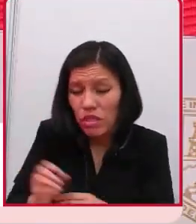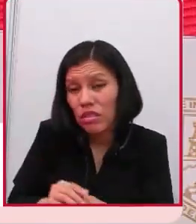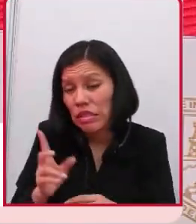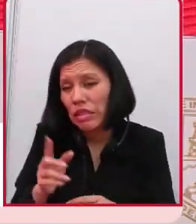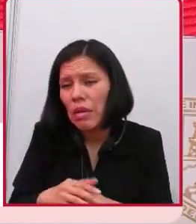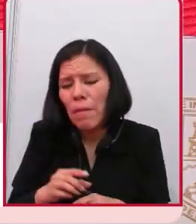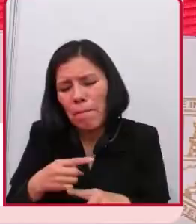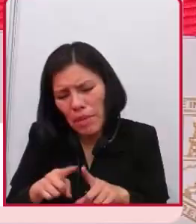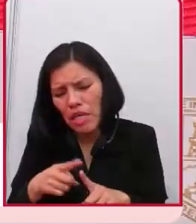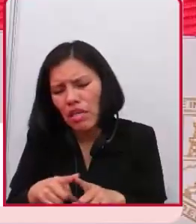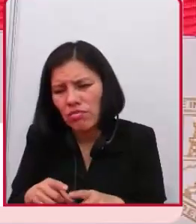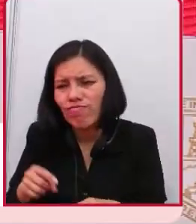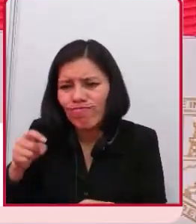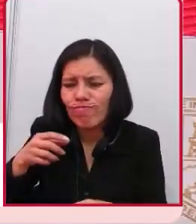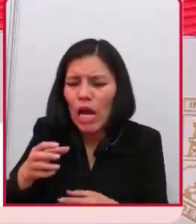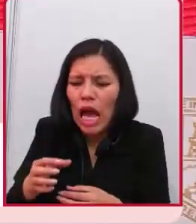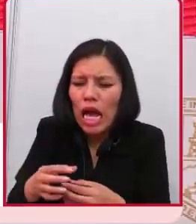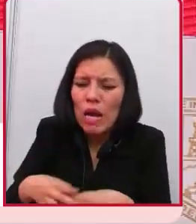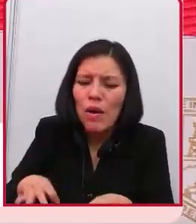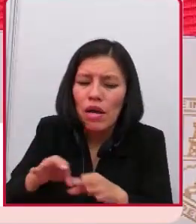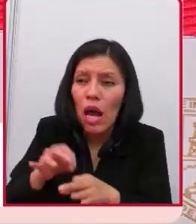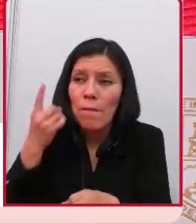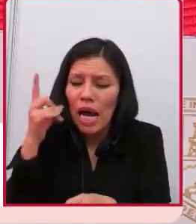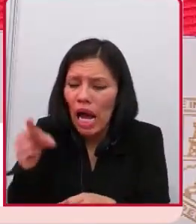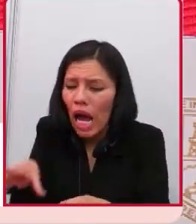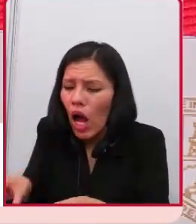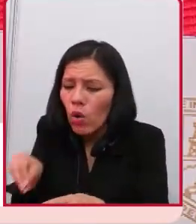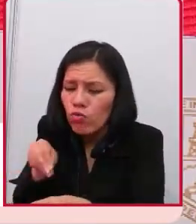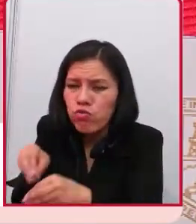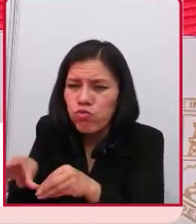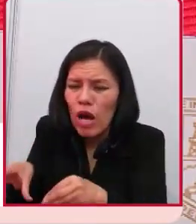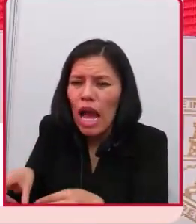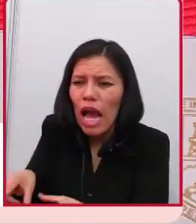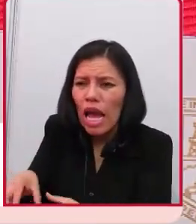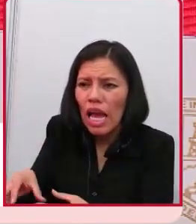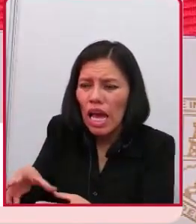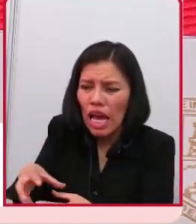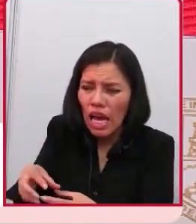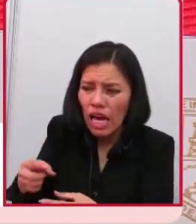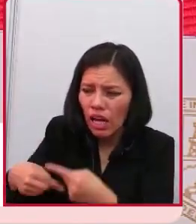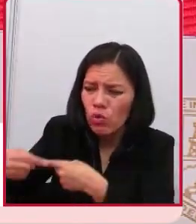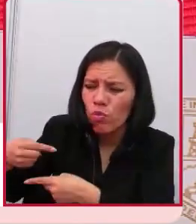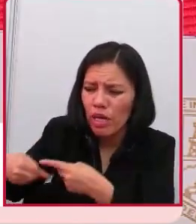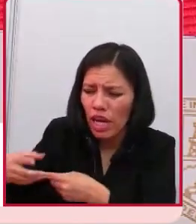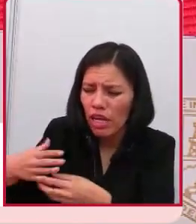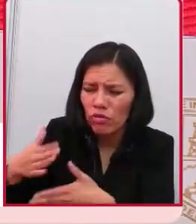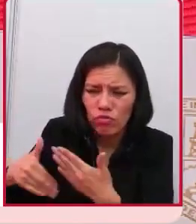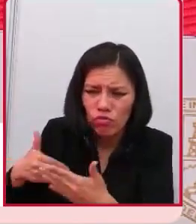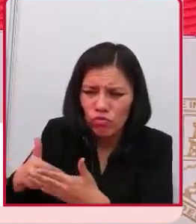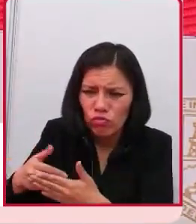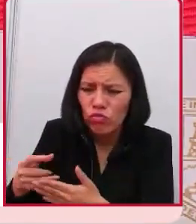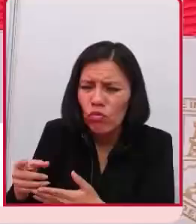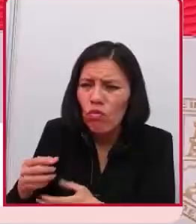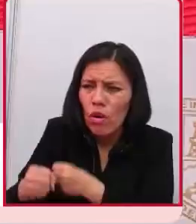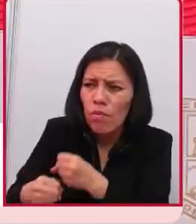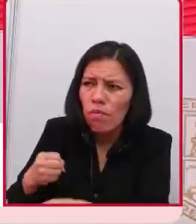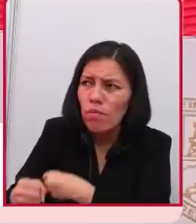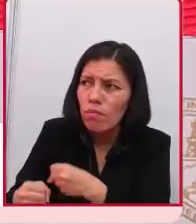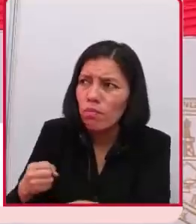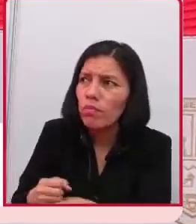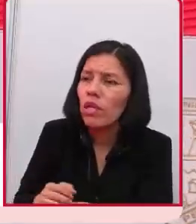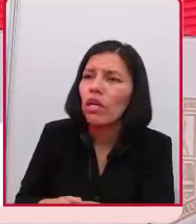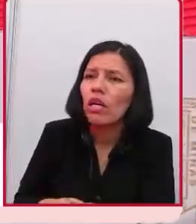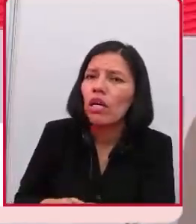es suficiente como para mantener una recuperación y producción comercial. Ok, perfecto. No tengo